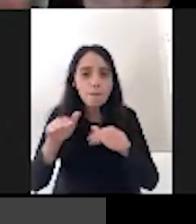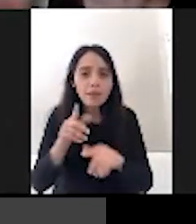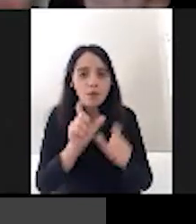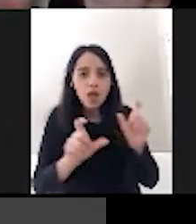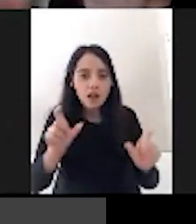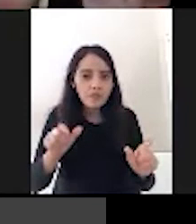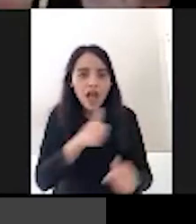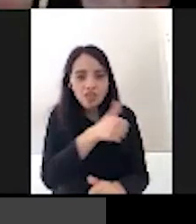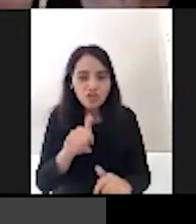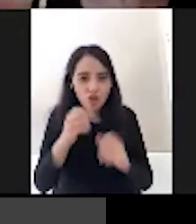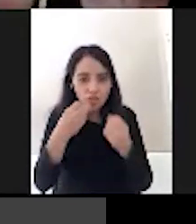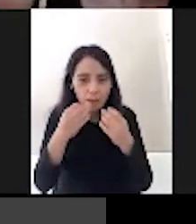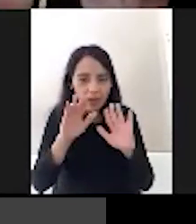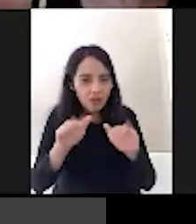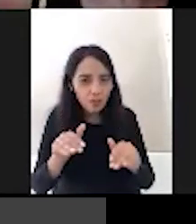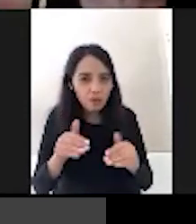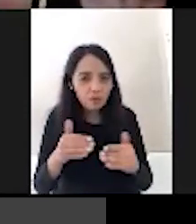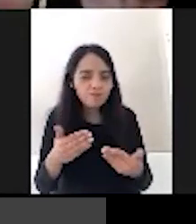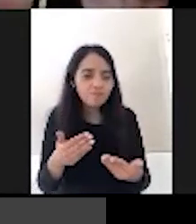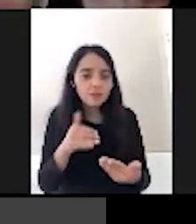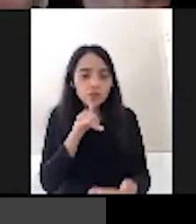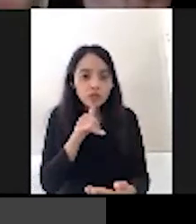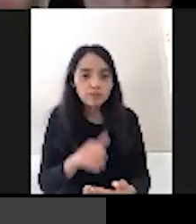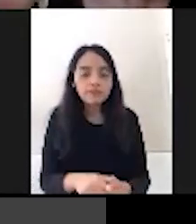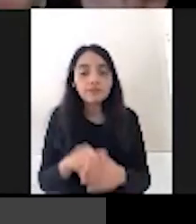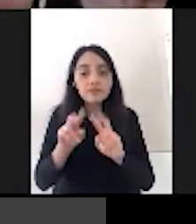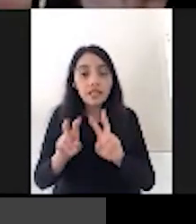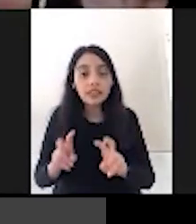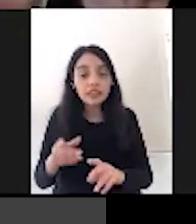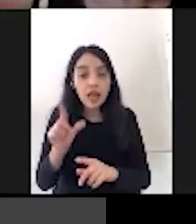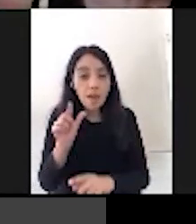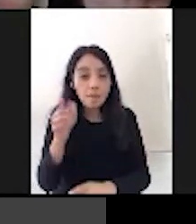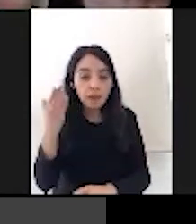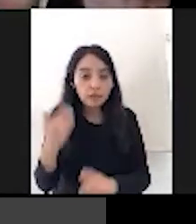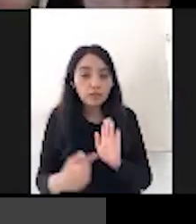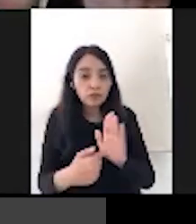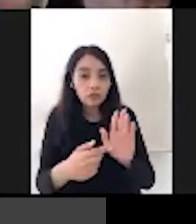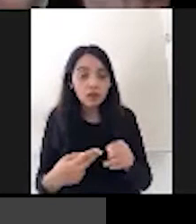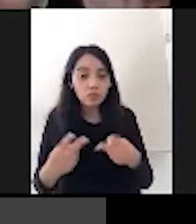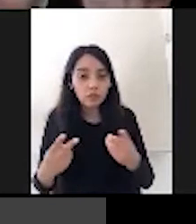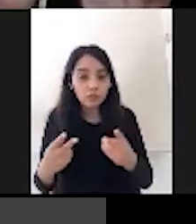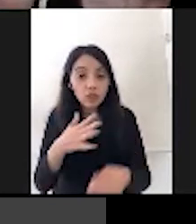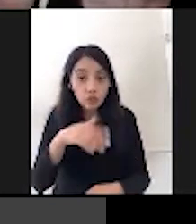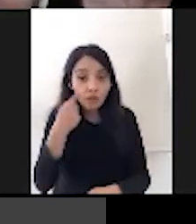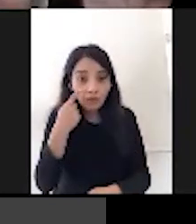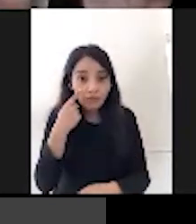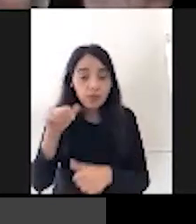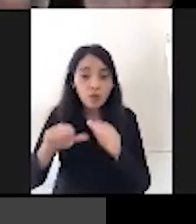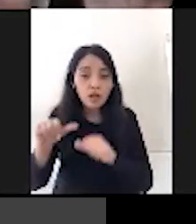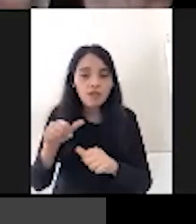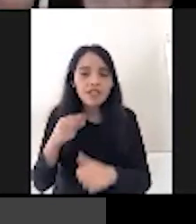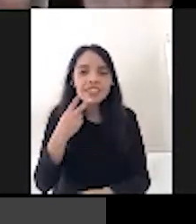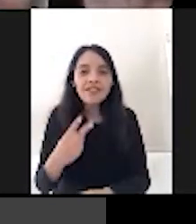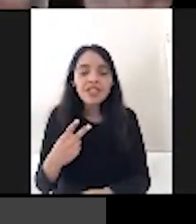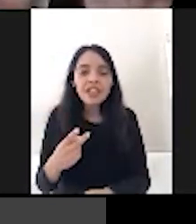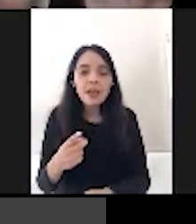igual. En diversos estudios recientemente publicados, y lo hemos visto también nosotros en nuestro laboratorio, se observa que muchas veces